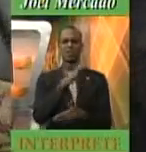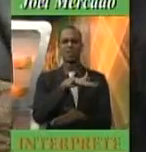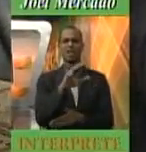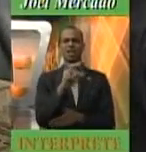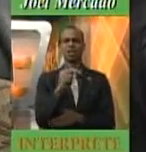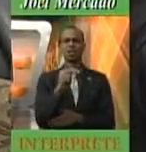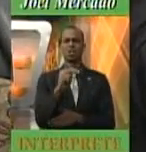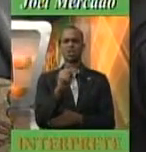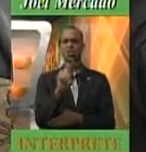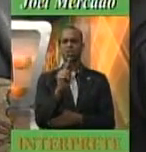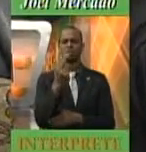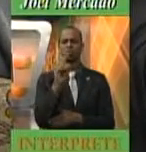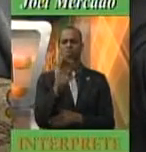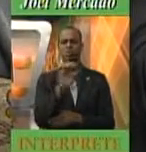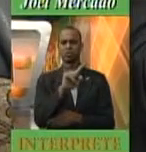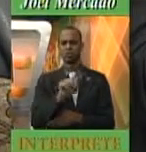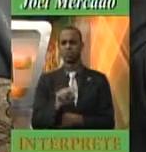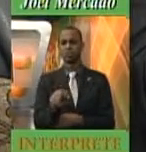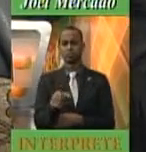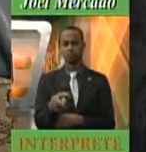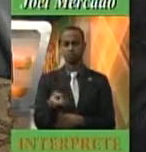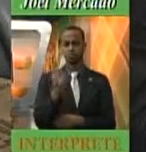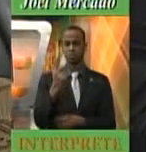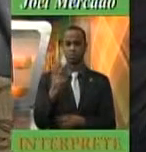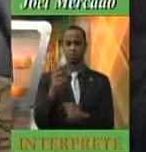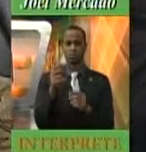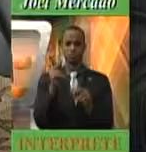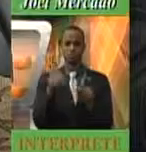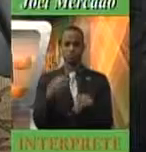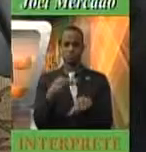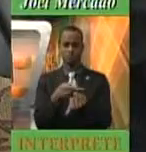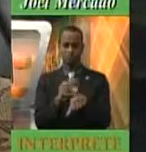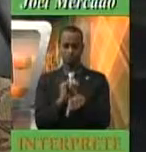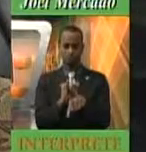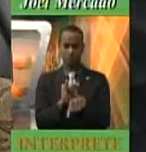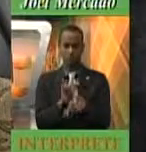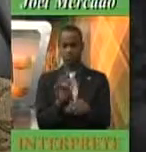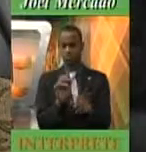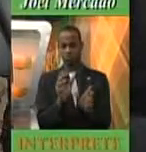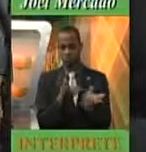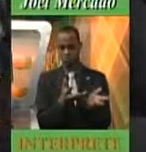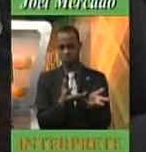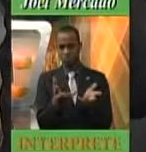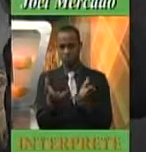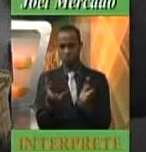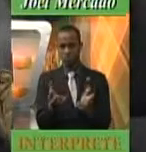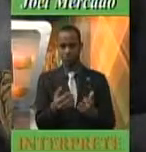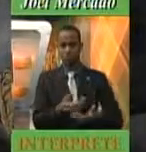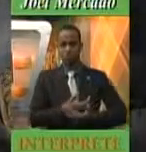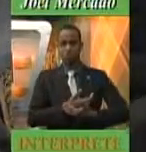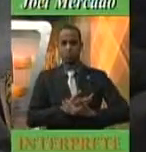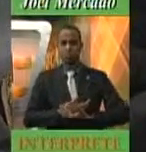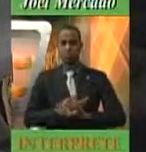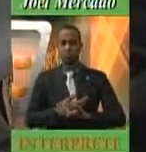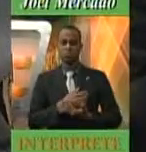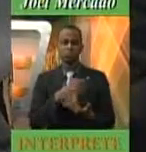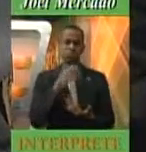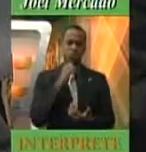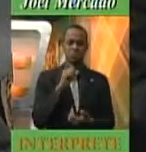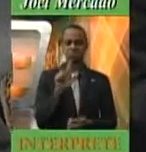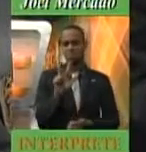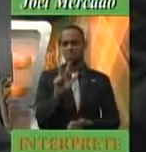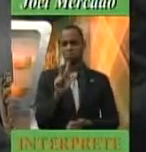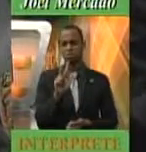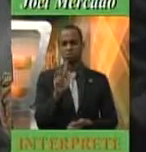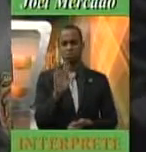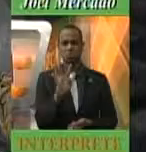bueno, me aborda una haitiana, Igualdad, una ciudadana, con un niño de 3-4